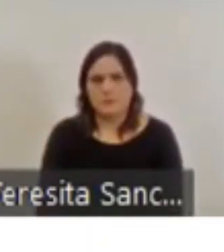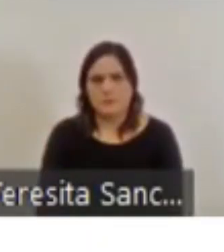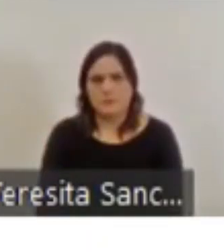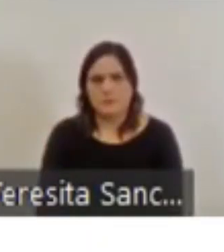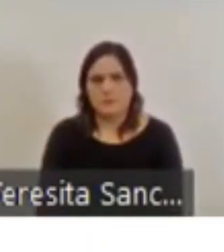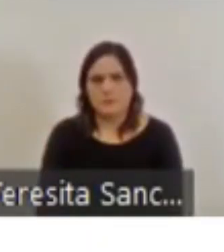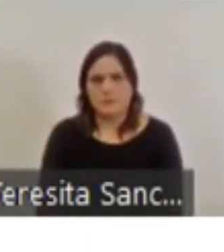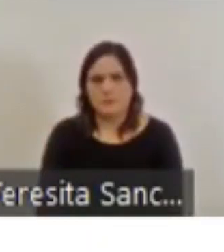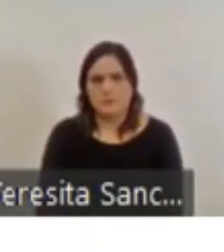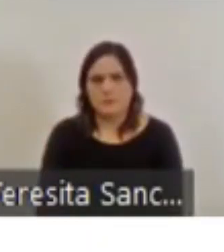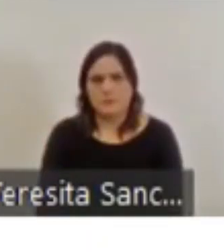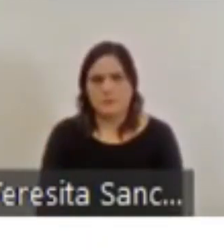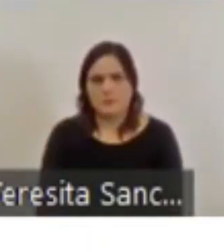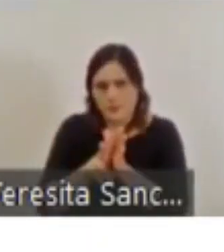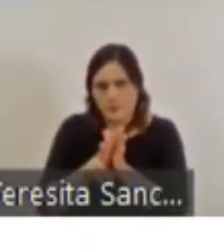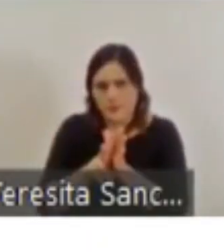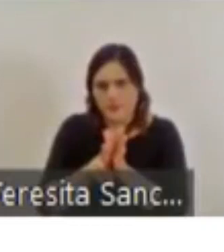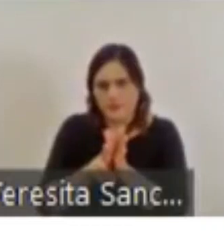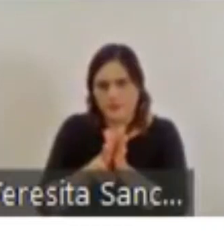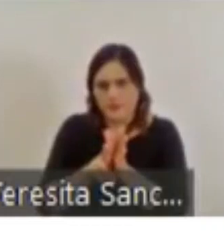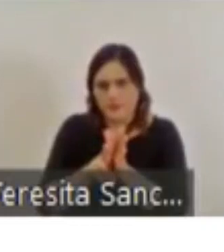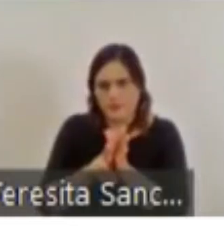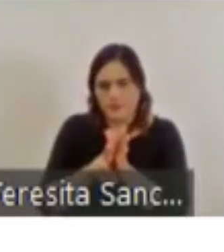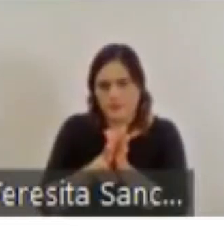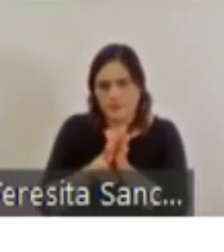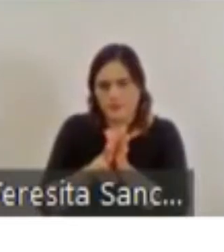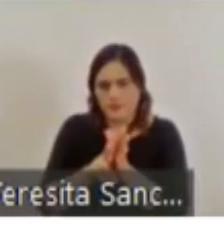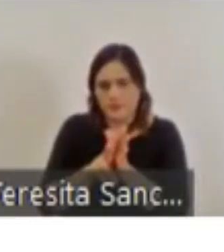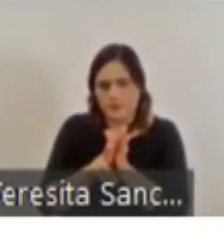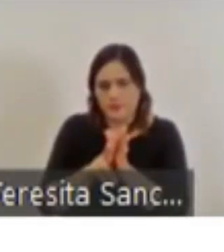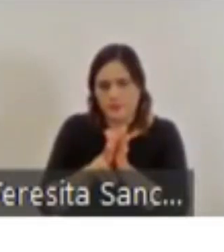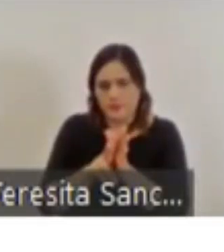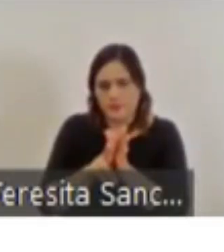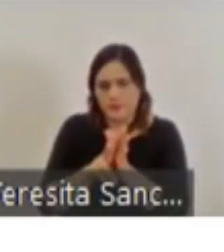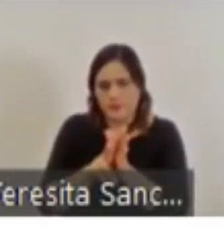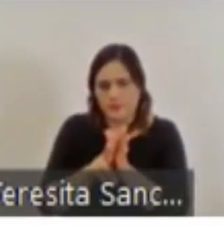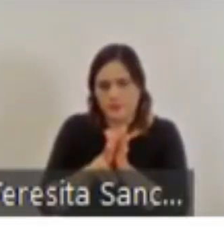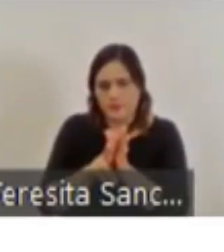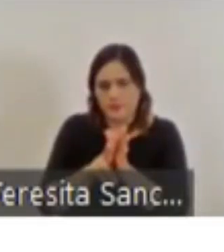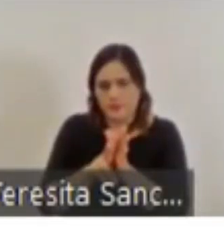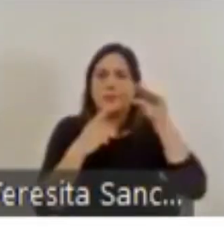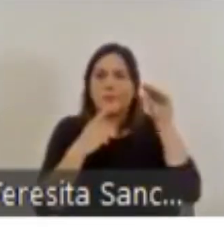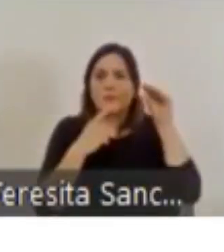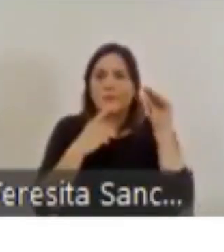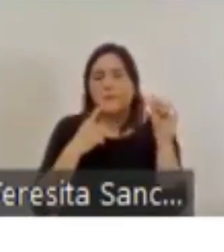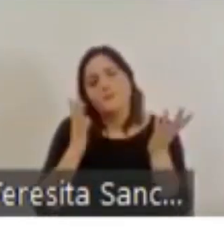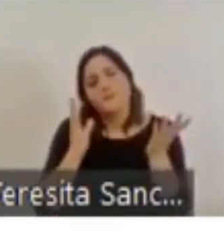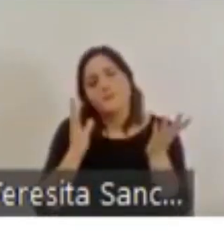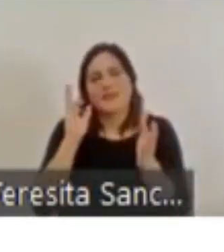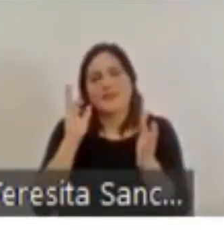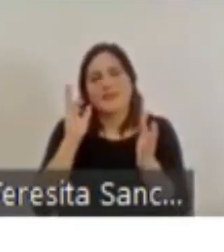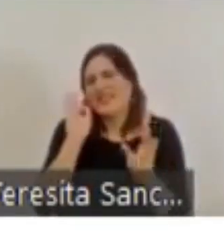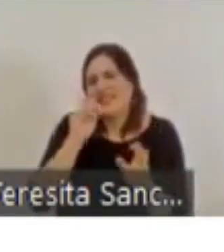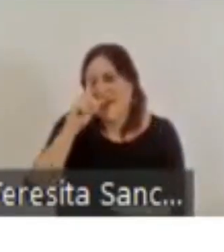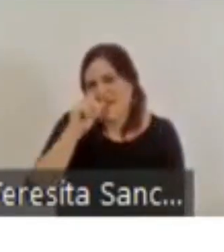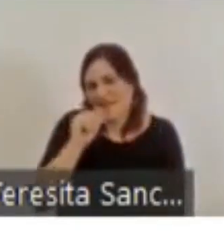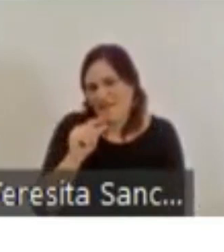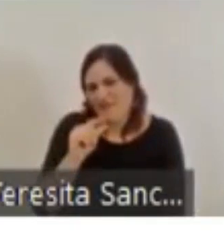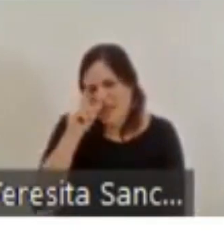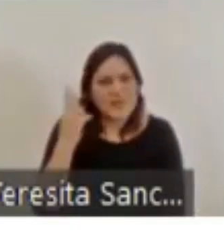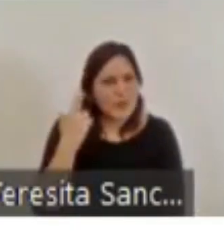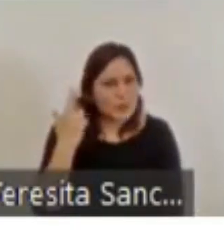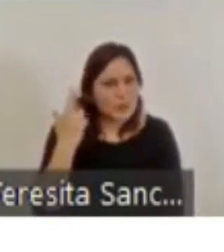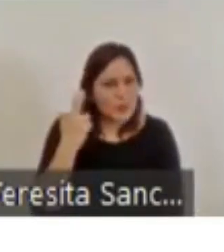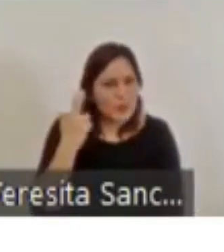de lo que hemos hecho con las marionetas. No es de la calidad que quisiéramos, pero estamos